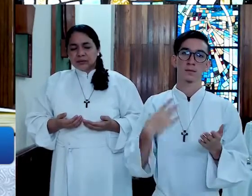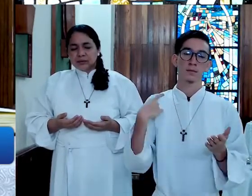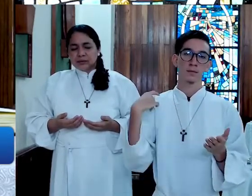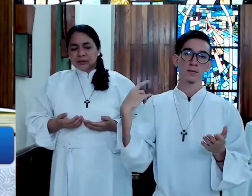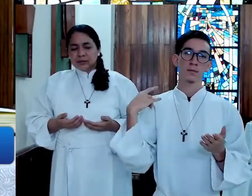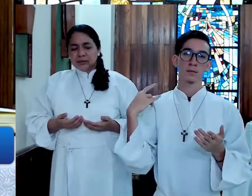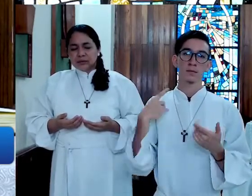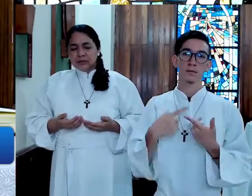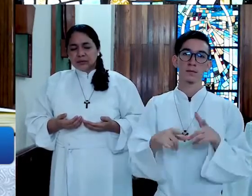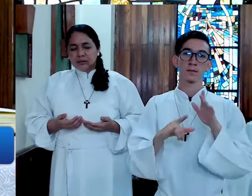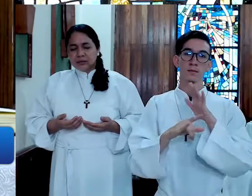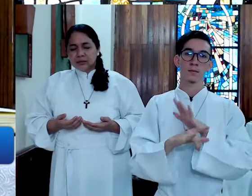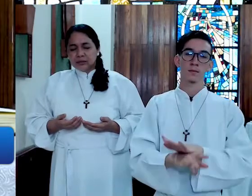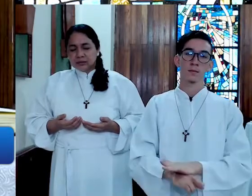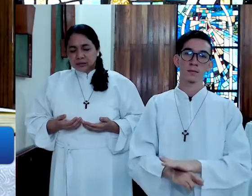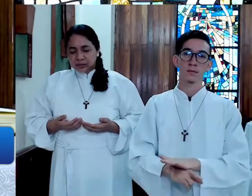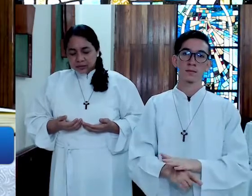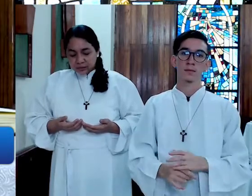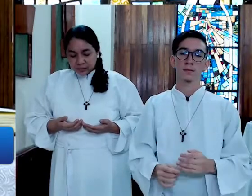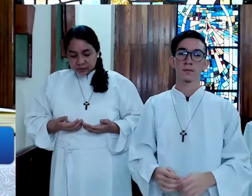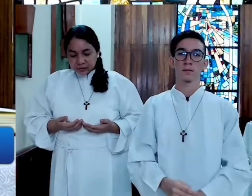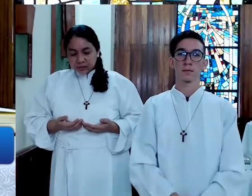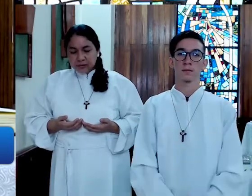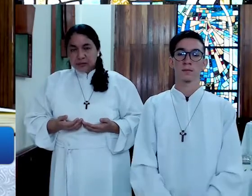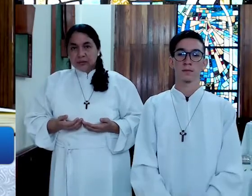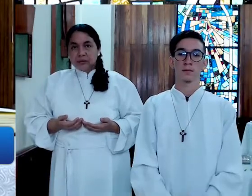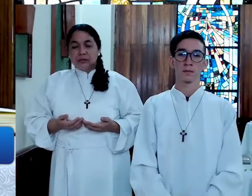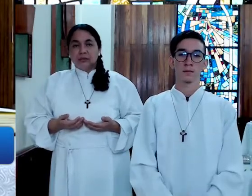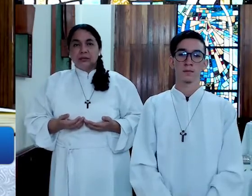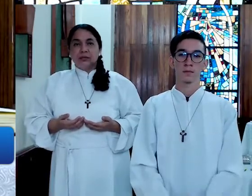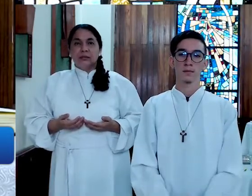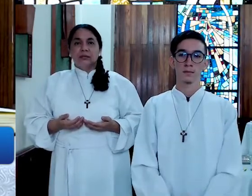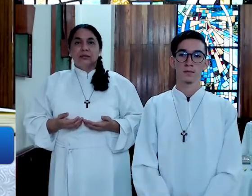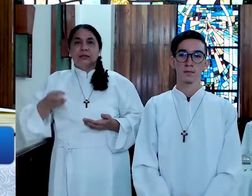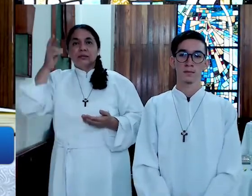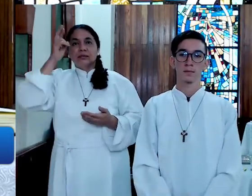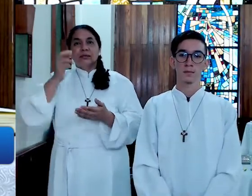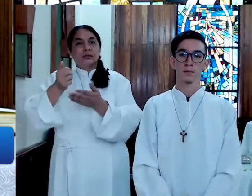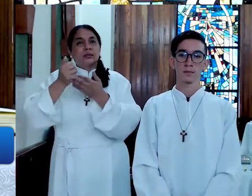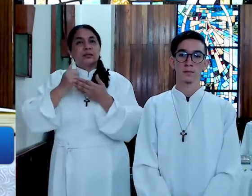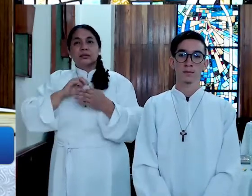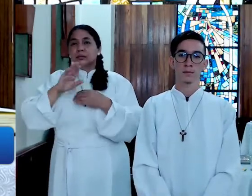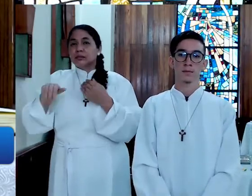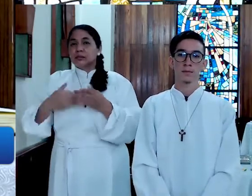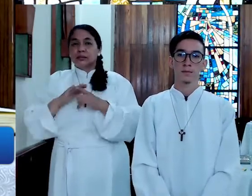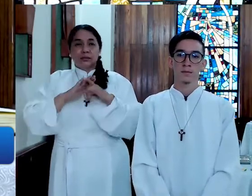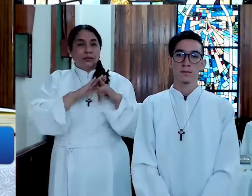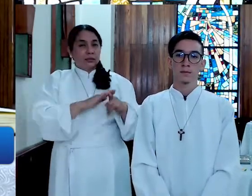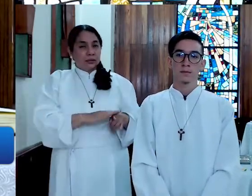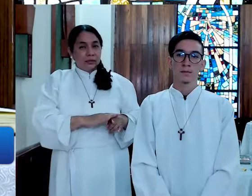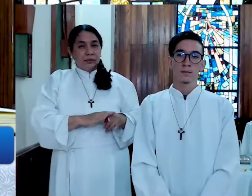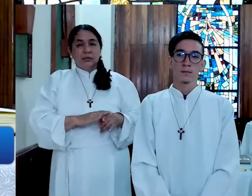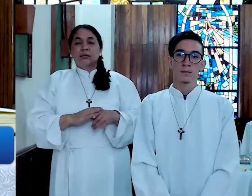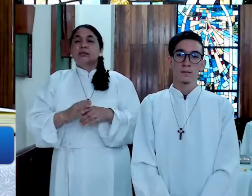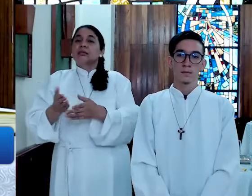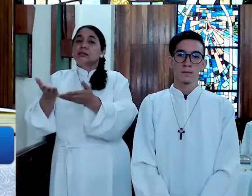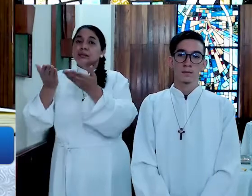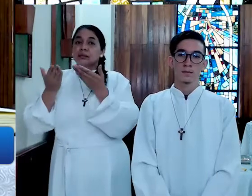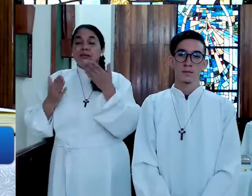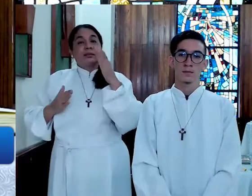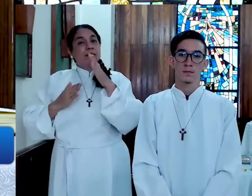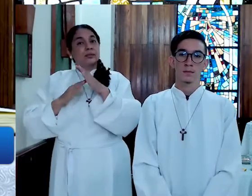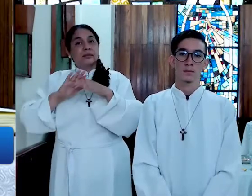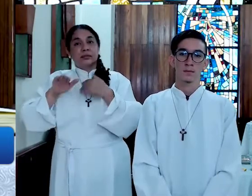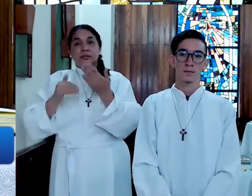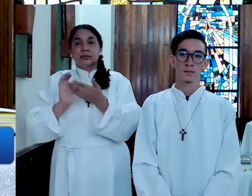dejes caer en la tentación y líbranos del mal. Líbranos de todos los males, Señor, y concédenos la paz